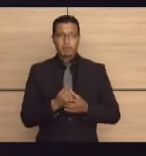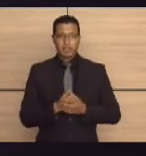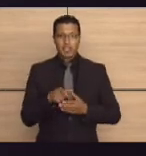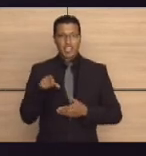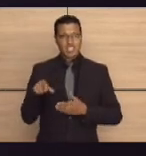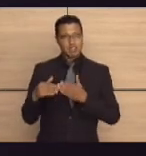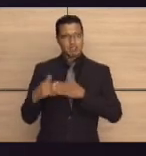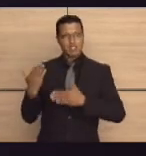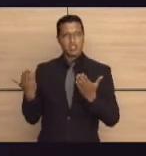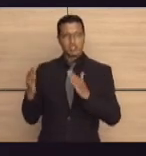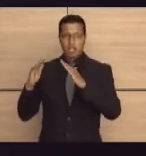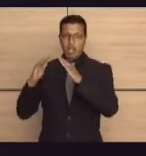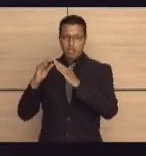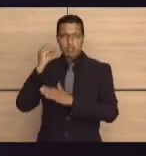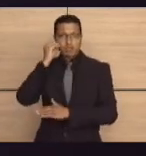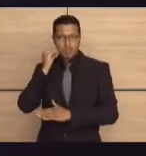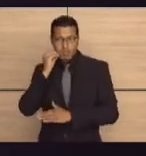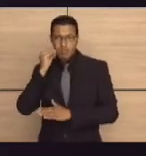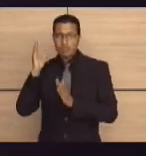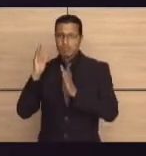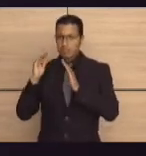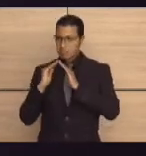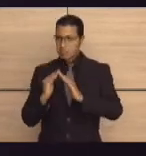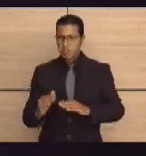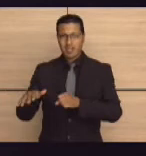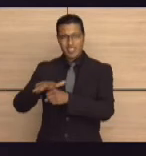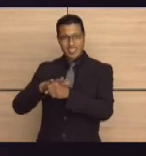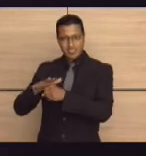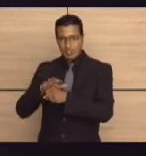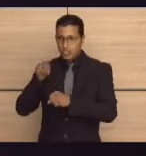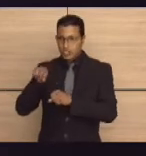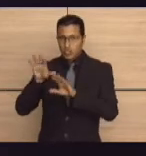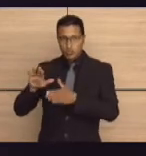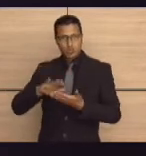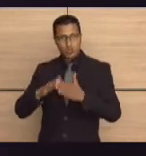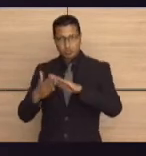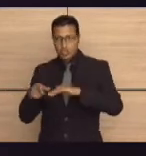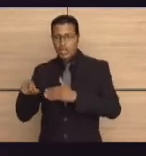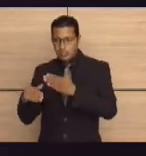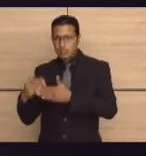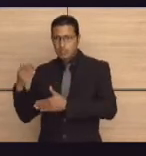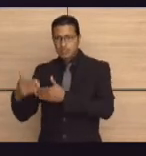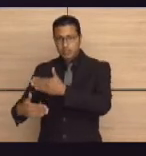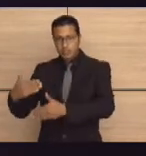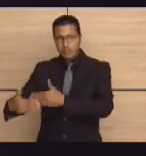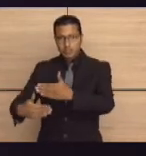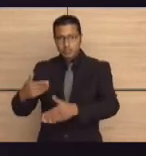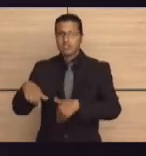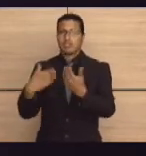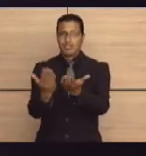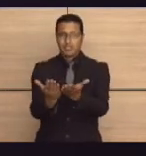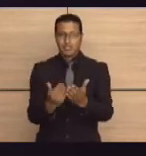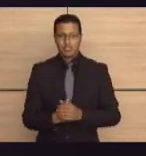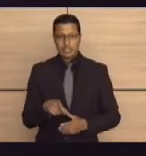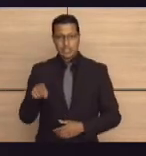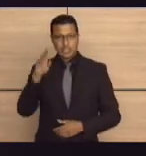casa, por sus familias, por su cuadra, por su barrio, por su comunidad, por su colegio. Hay que mirar hacia